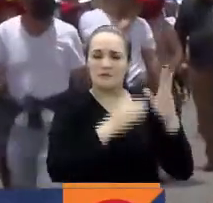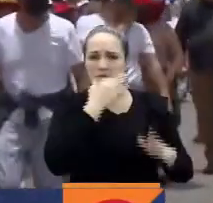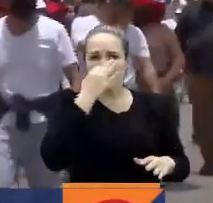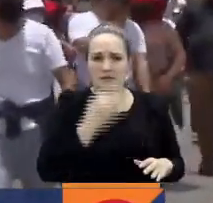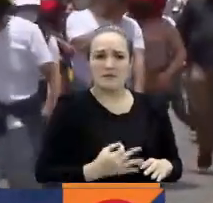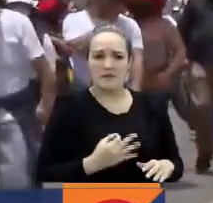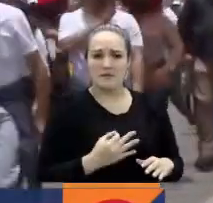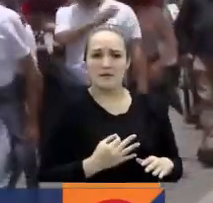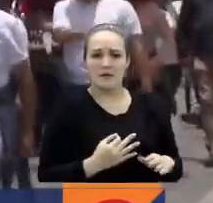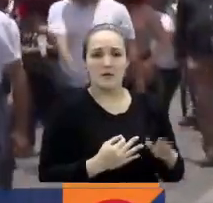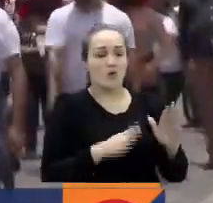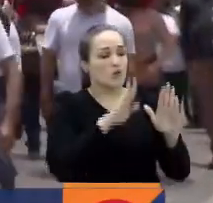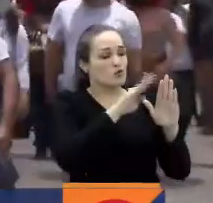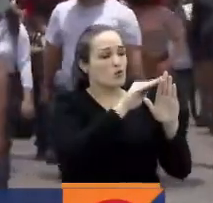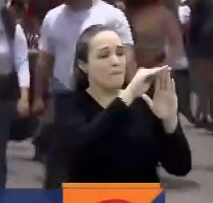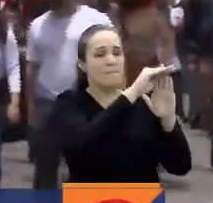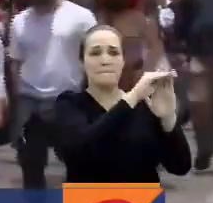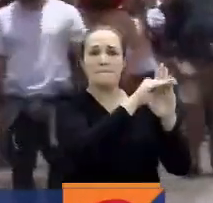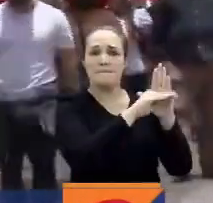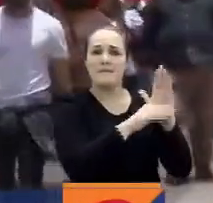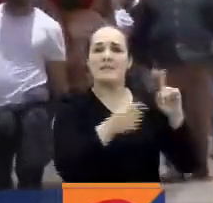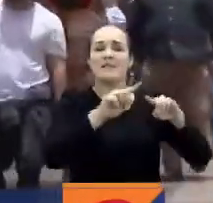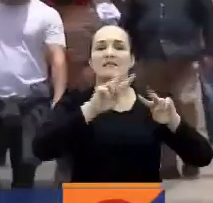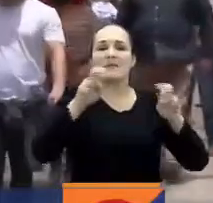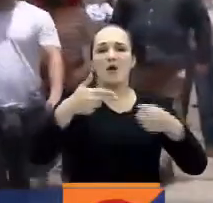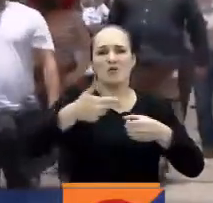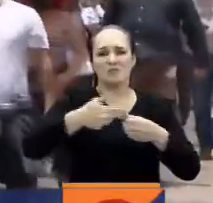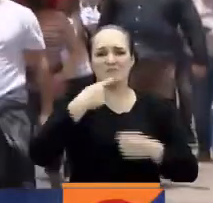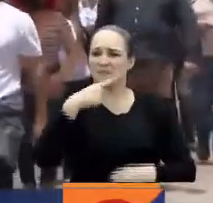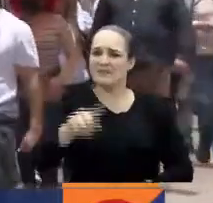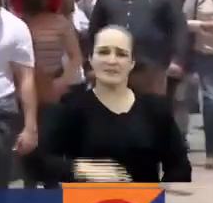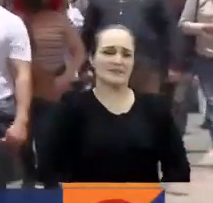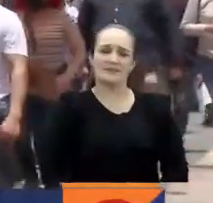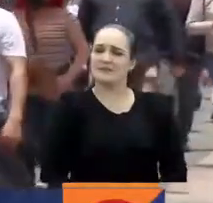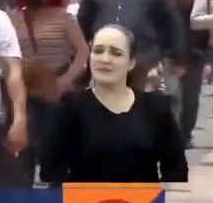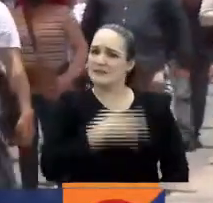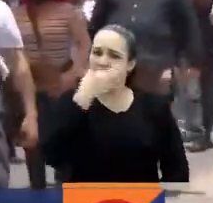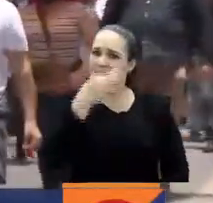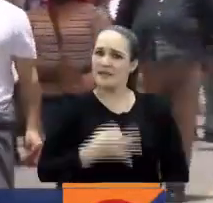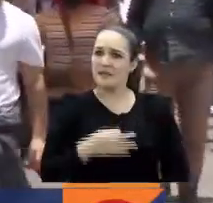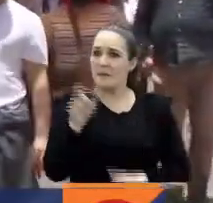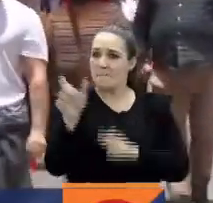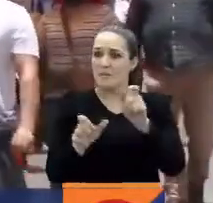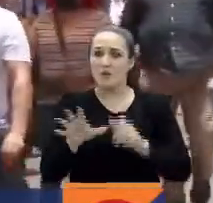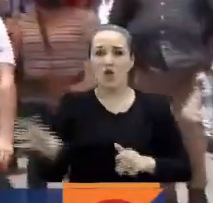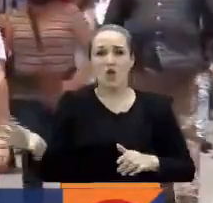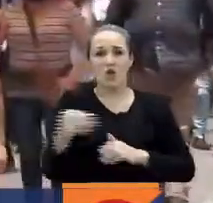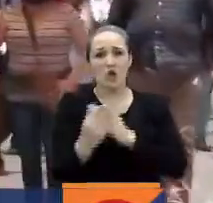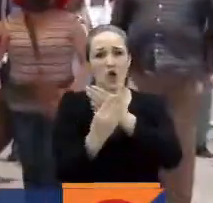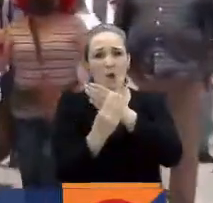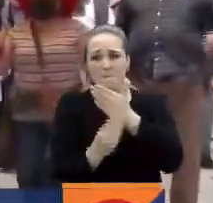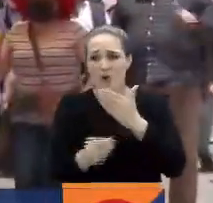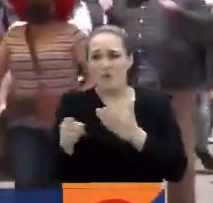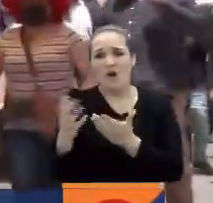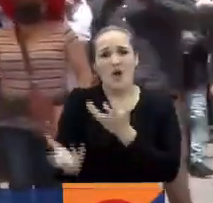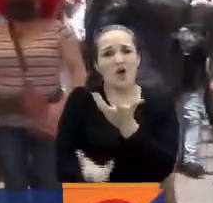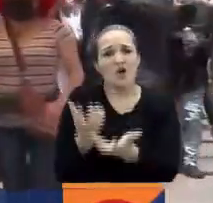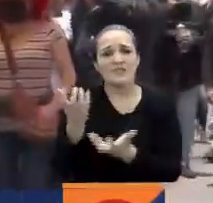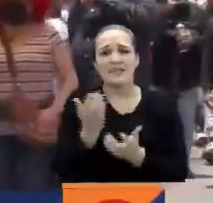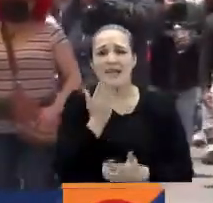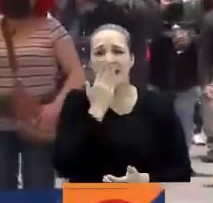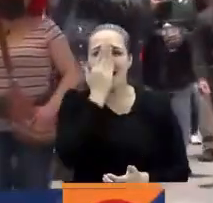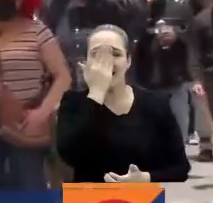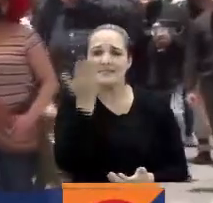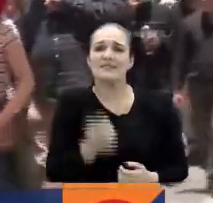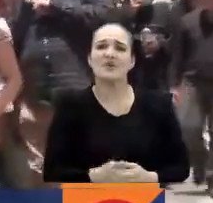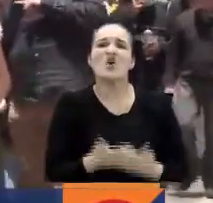La política de los combustibles, absurdo. Todas las personas pobres que cocinan con gas, entonces ¿cómo